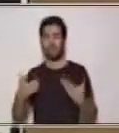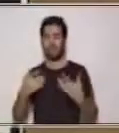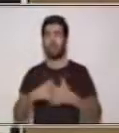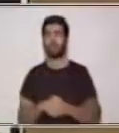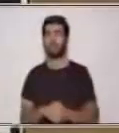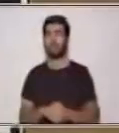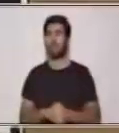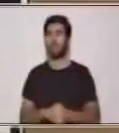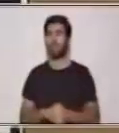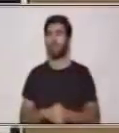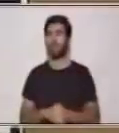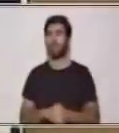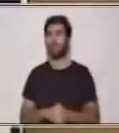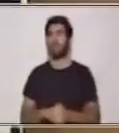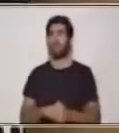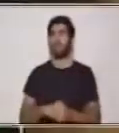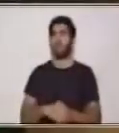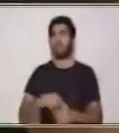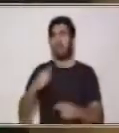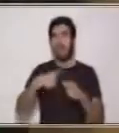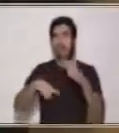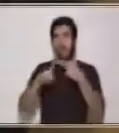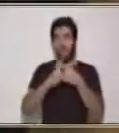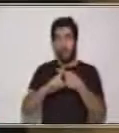más la multiplicación de las dos raíces,